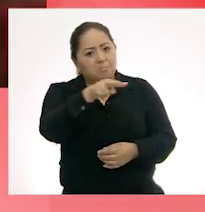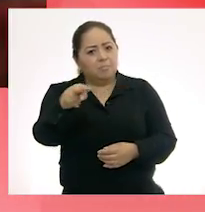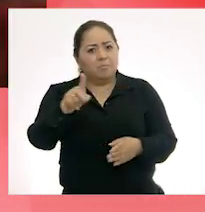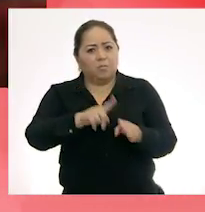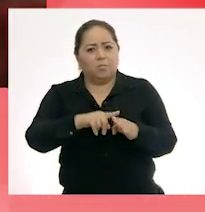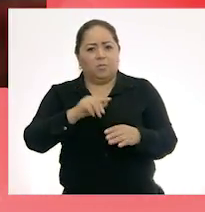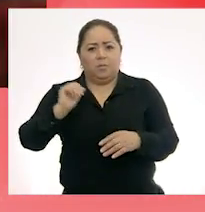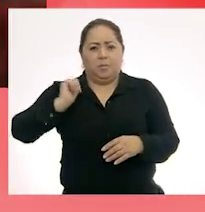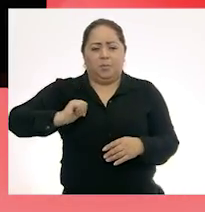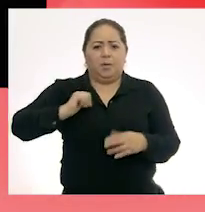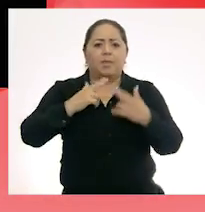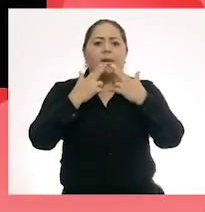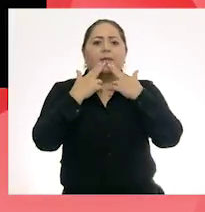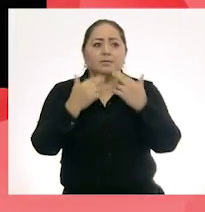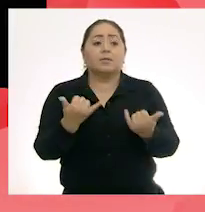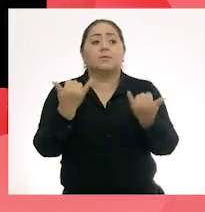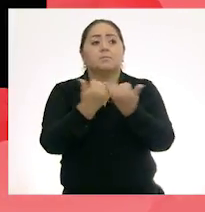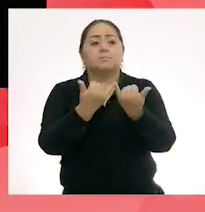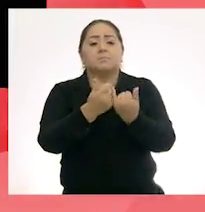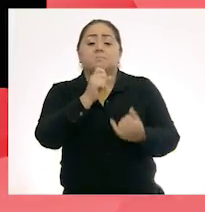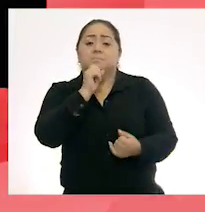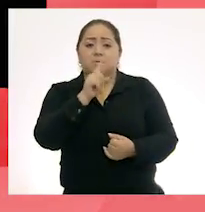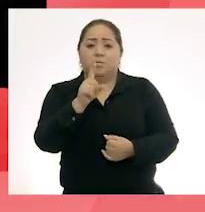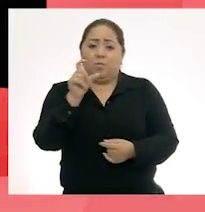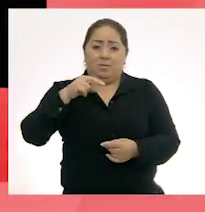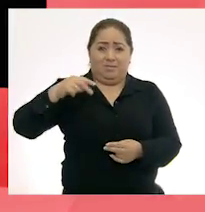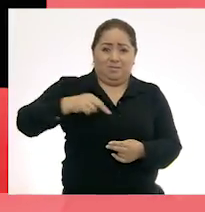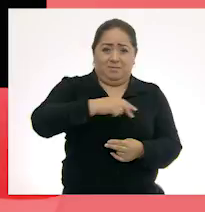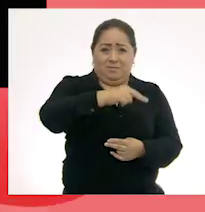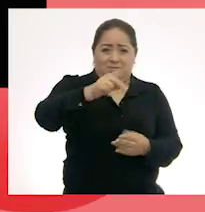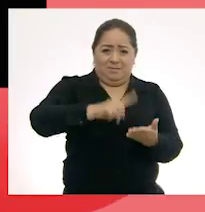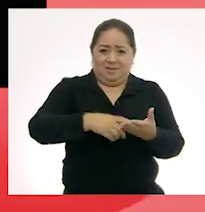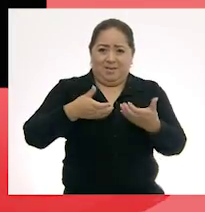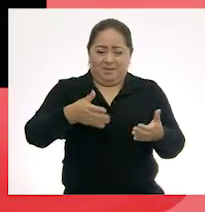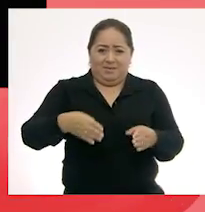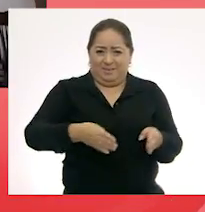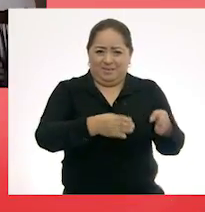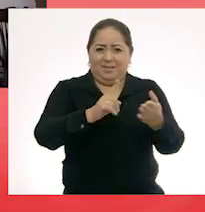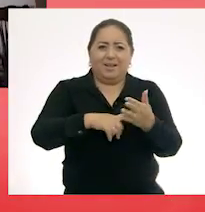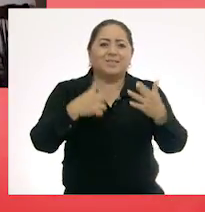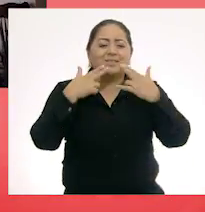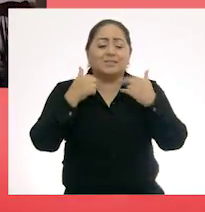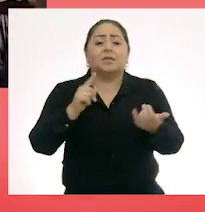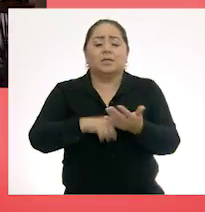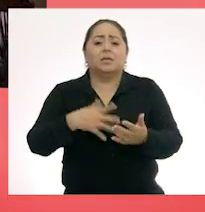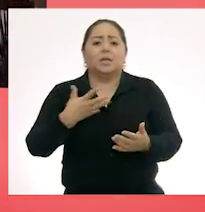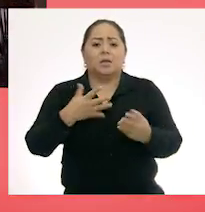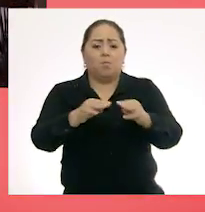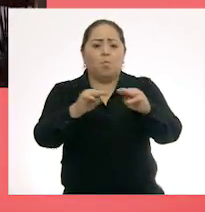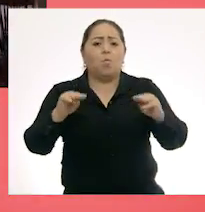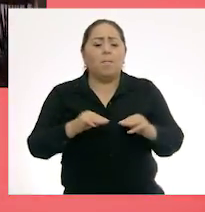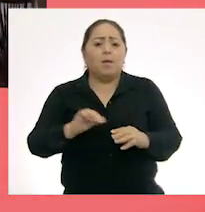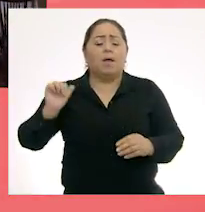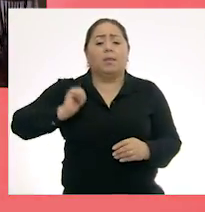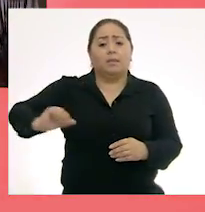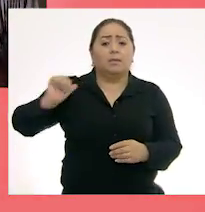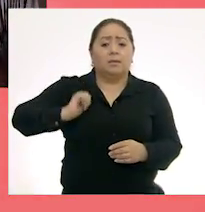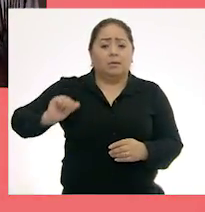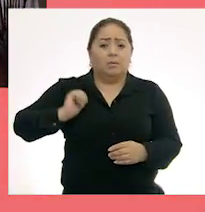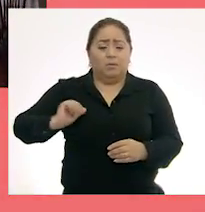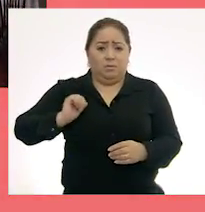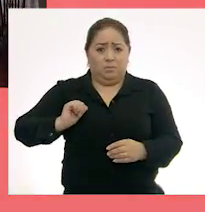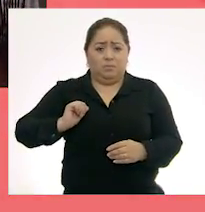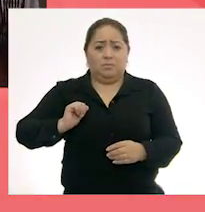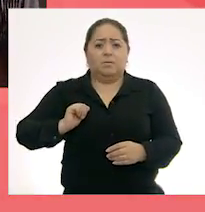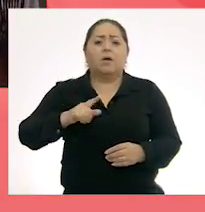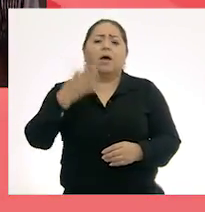muro antiguo de la hacienda. También a lo recorrido de los pasillos de la hacienda tenemos unos muebles antiguos